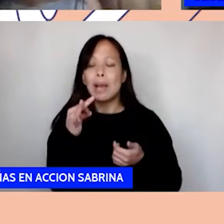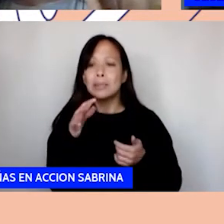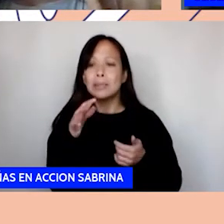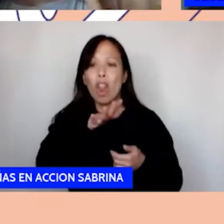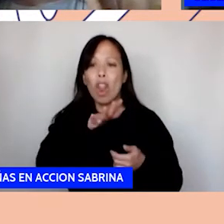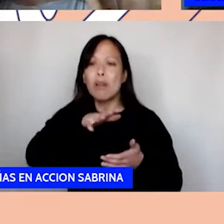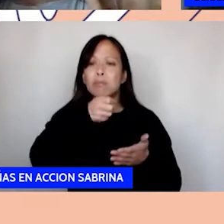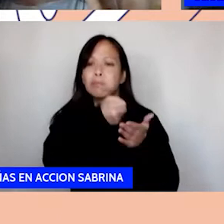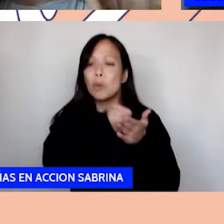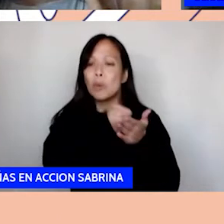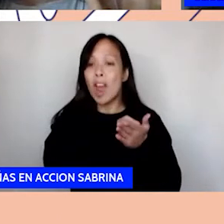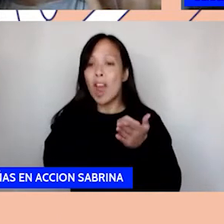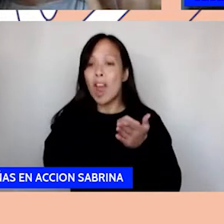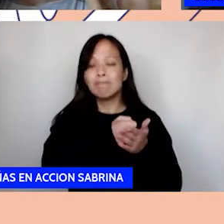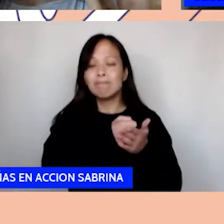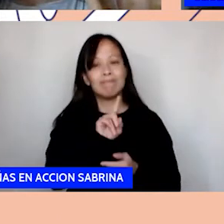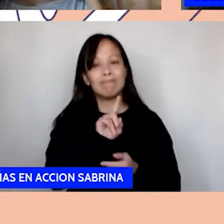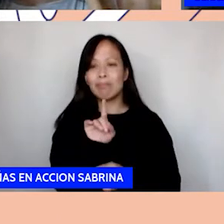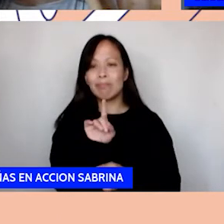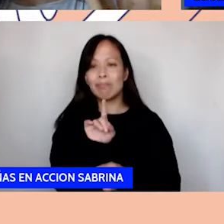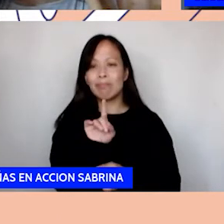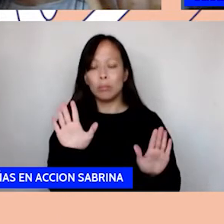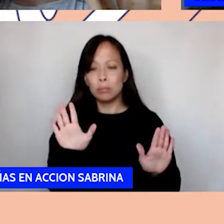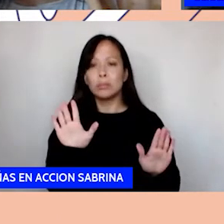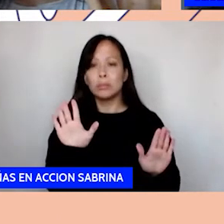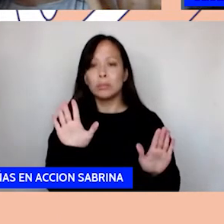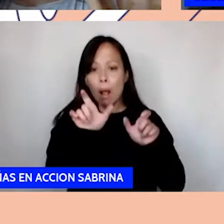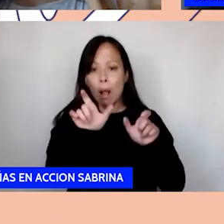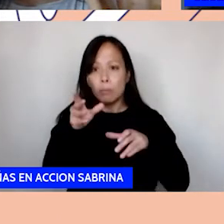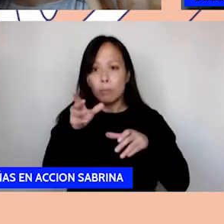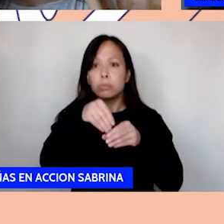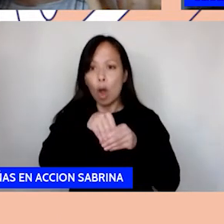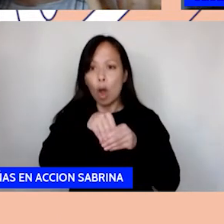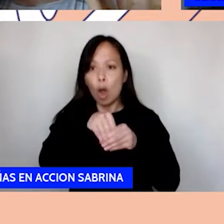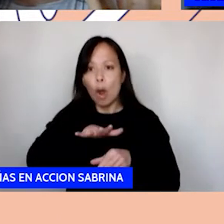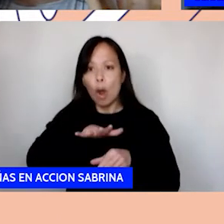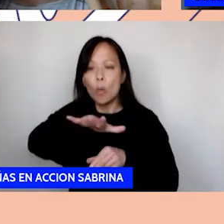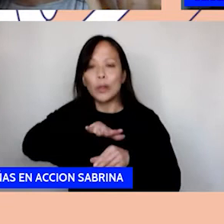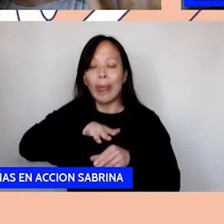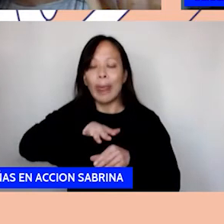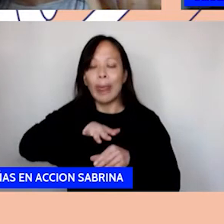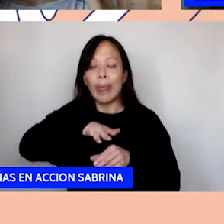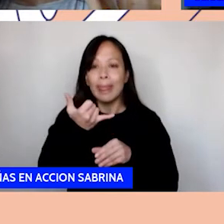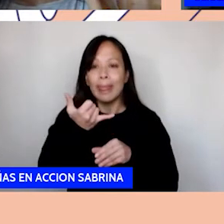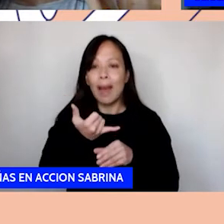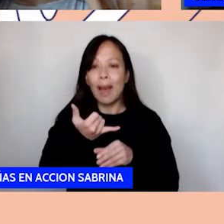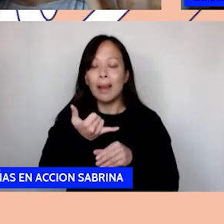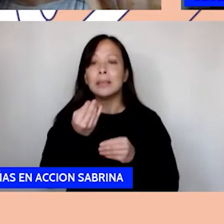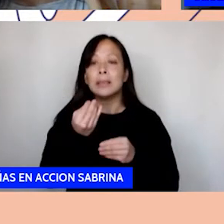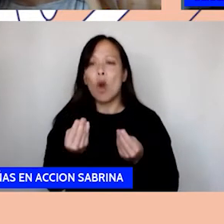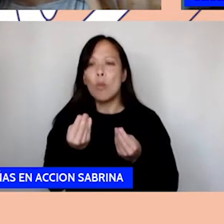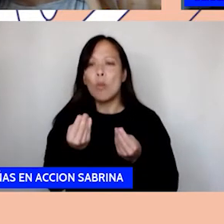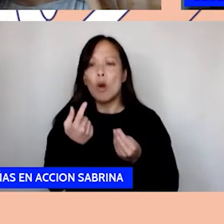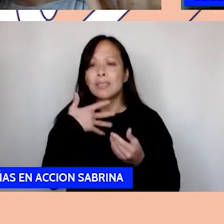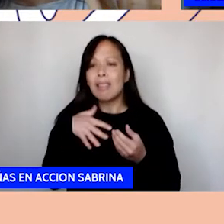digamos, muchos nos involucramos a diferentes comunidades para empaparnos de la comunidad. Entonces, nos encontramos